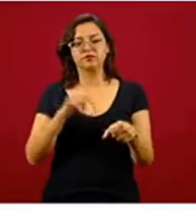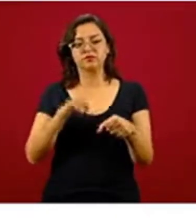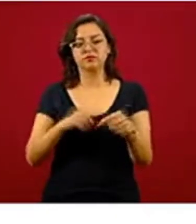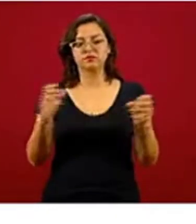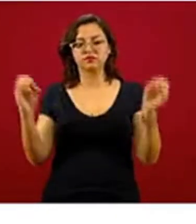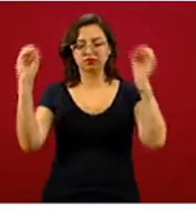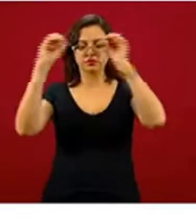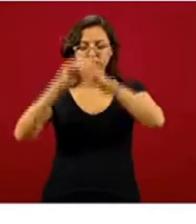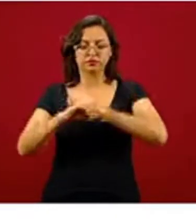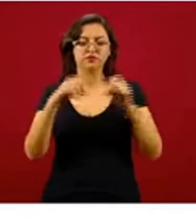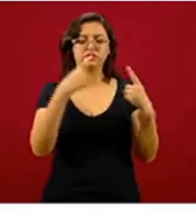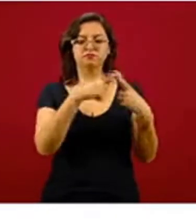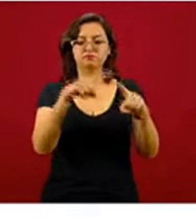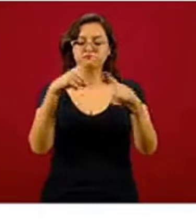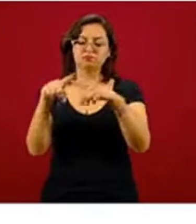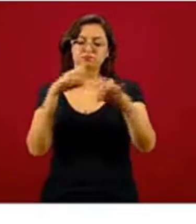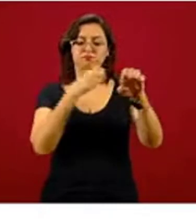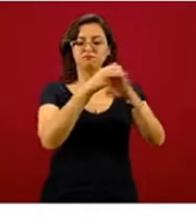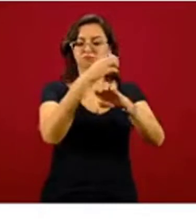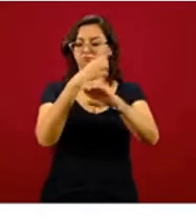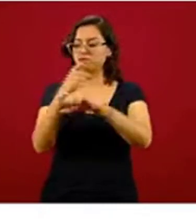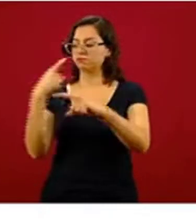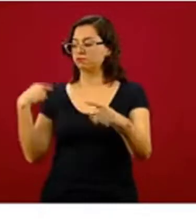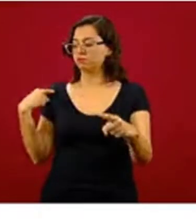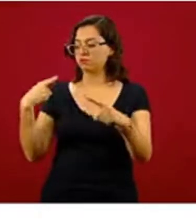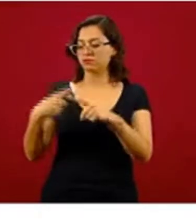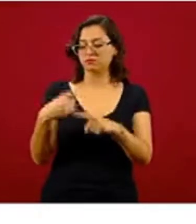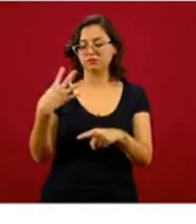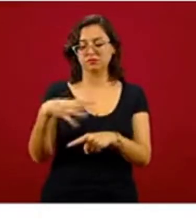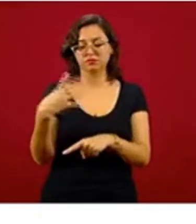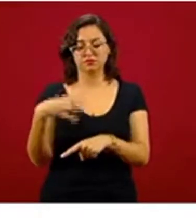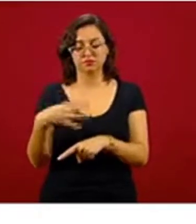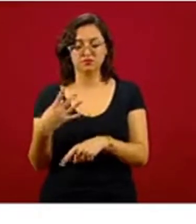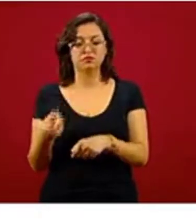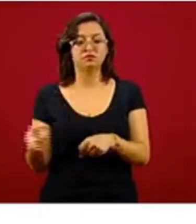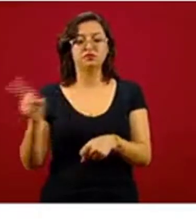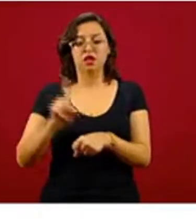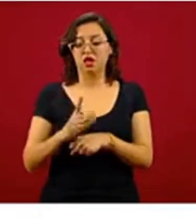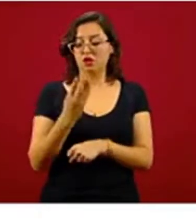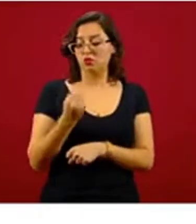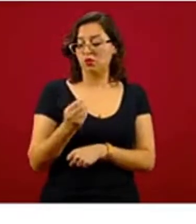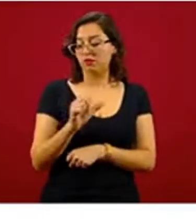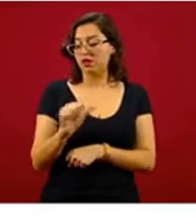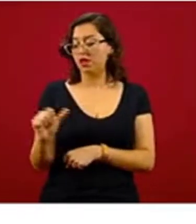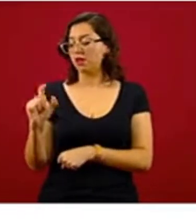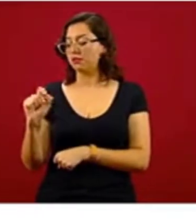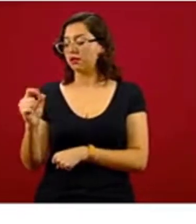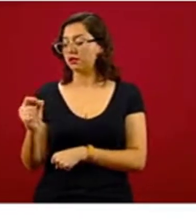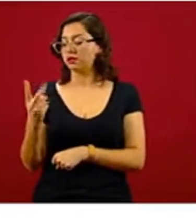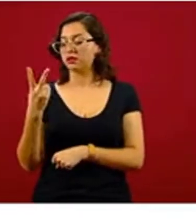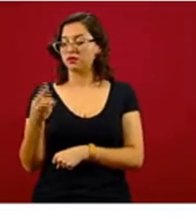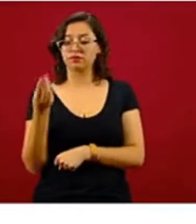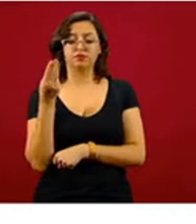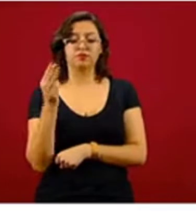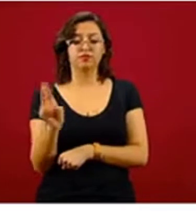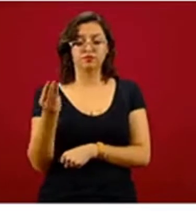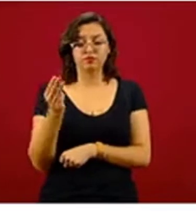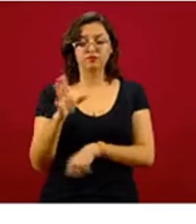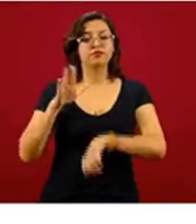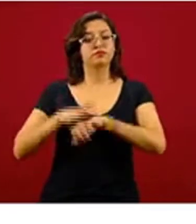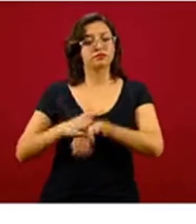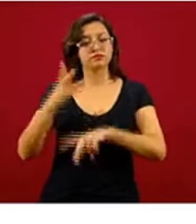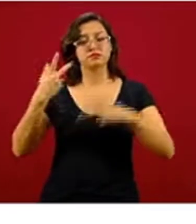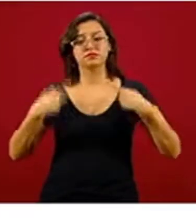los estados que en estos últimos 14 días, del 9 al 22 de mayo, tienen la mayor actividad en relación a